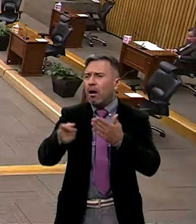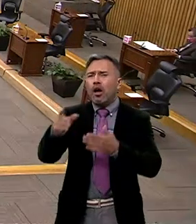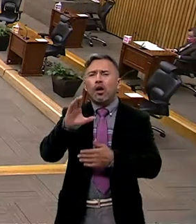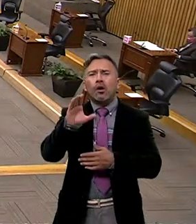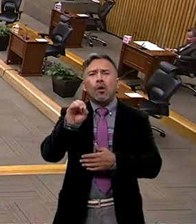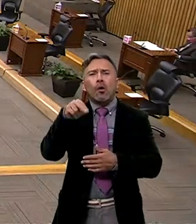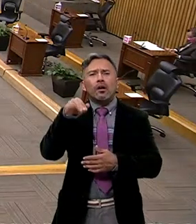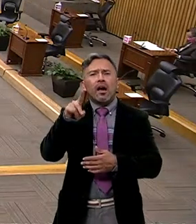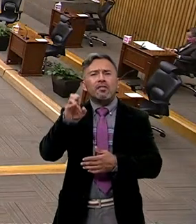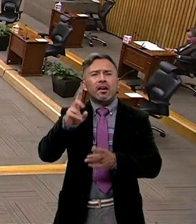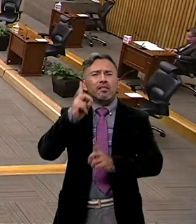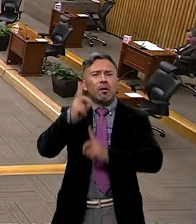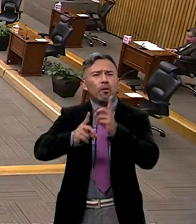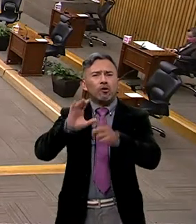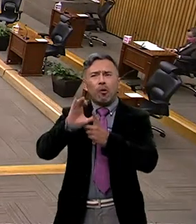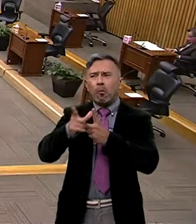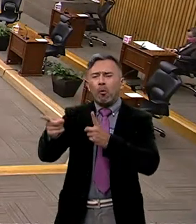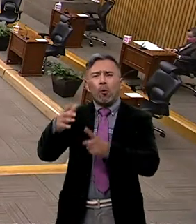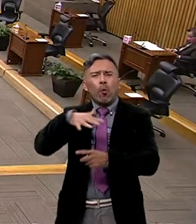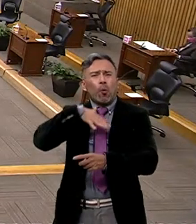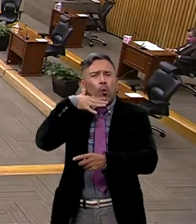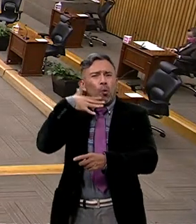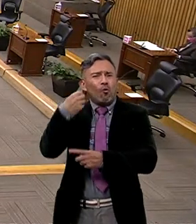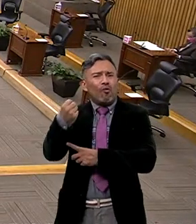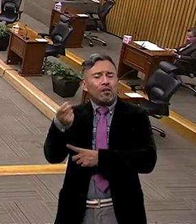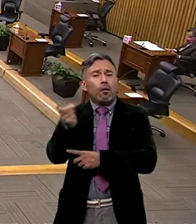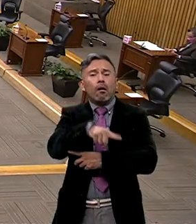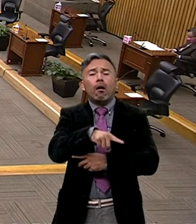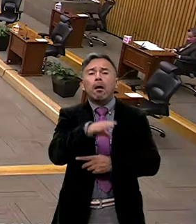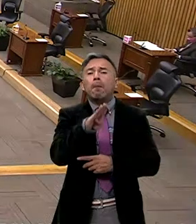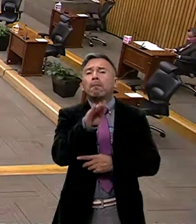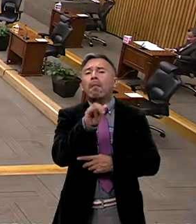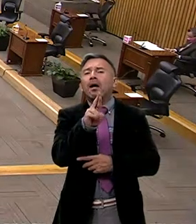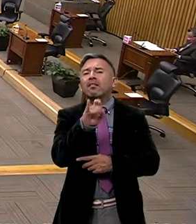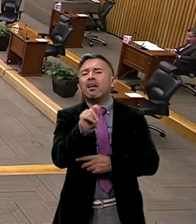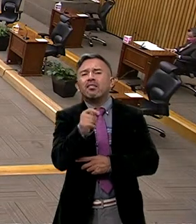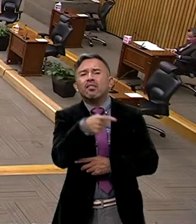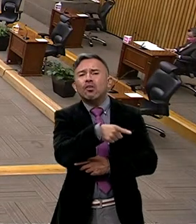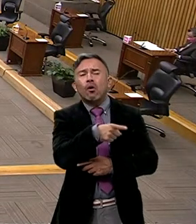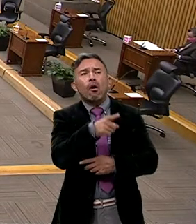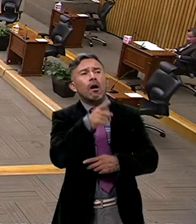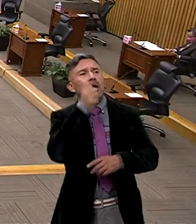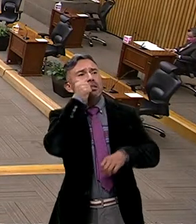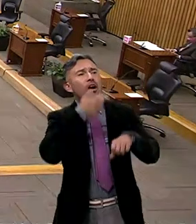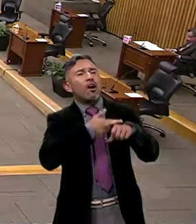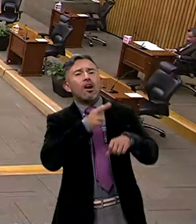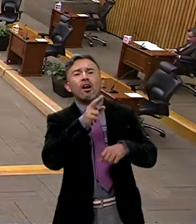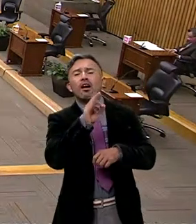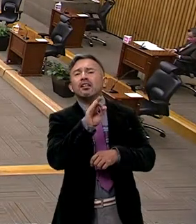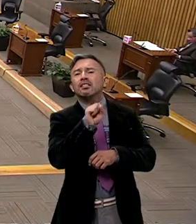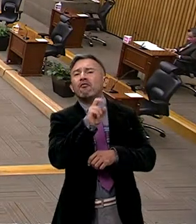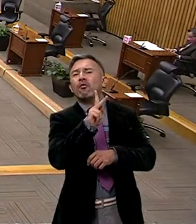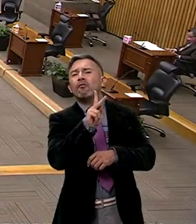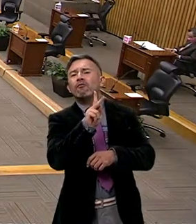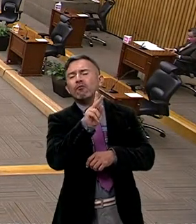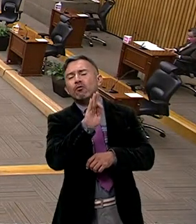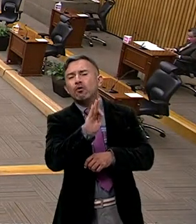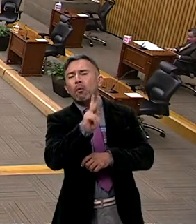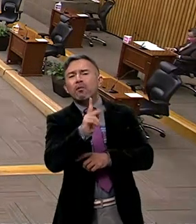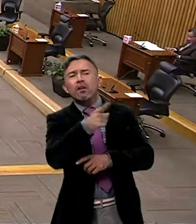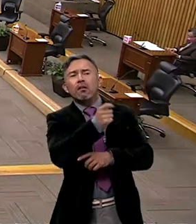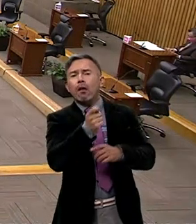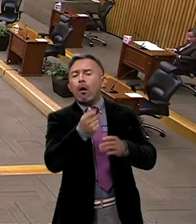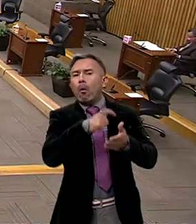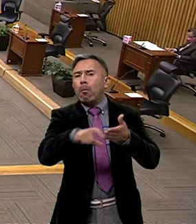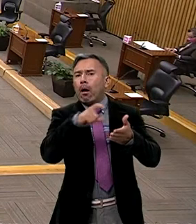con comprarle con la señora de la función pública que se hizo de casas y casas y casas y casas